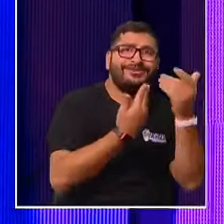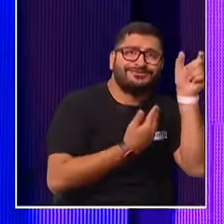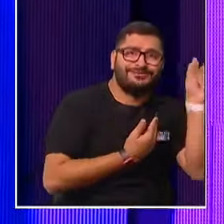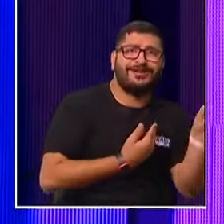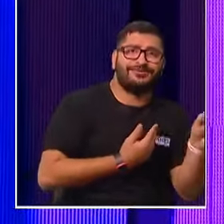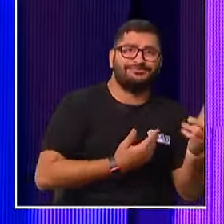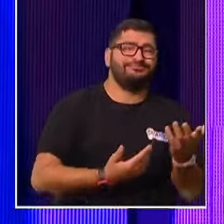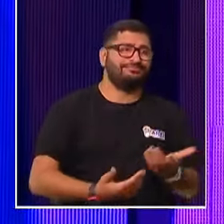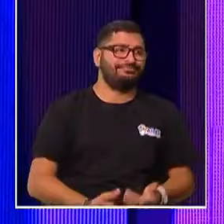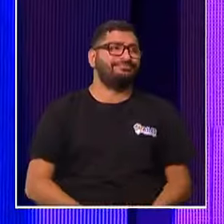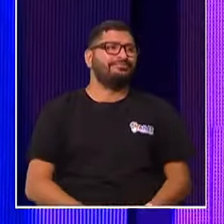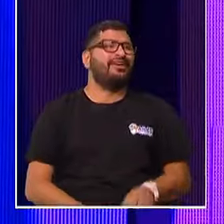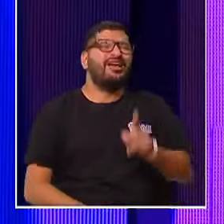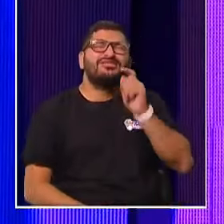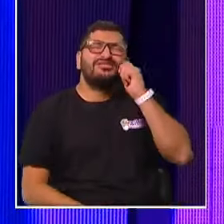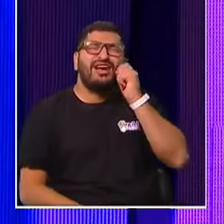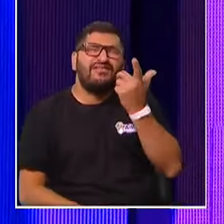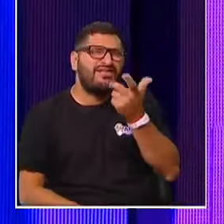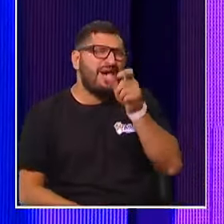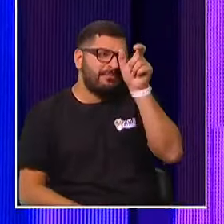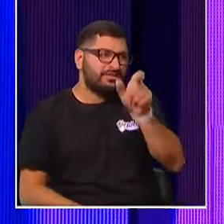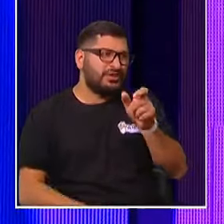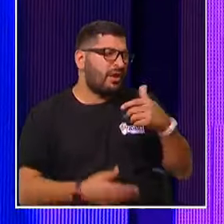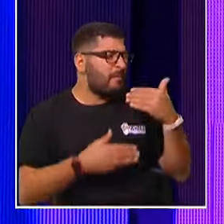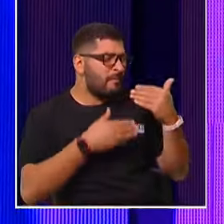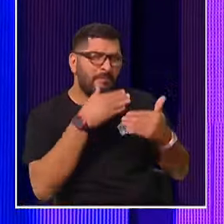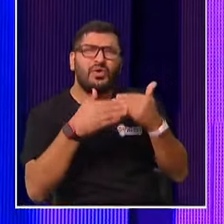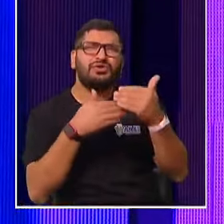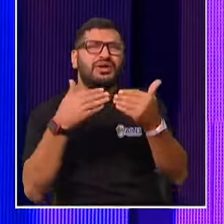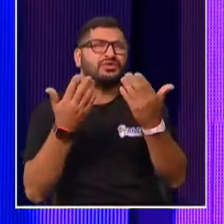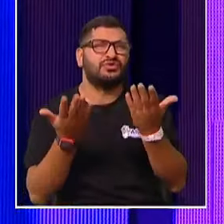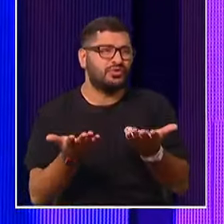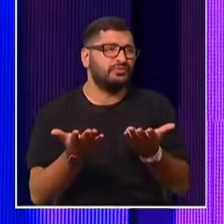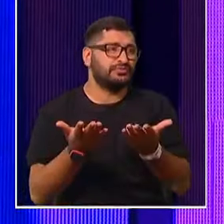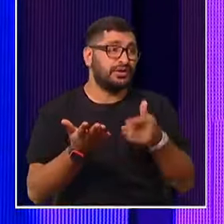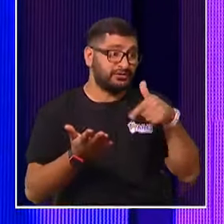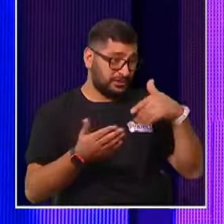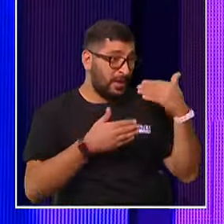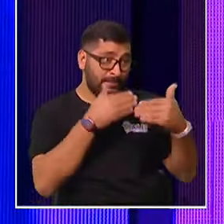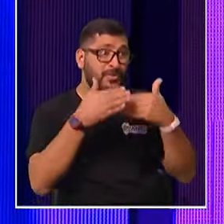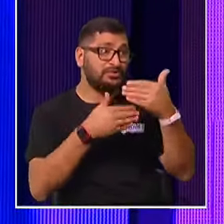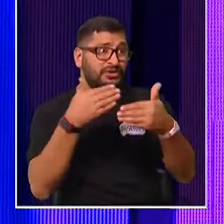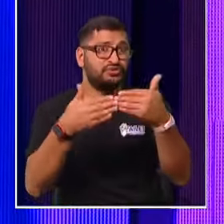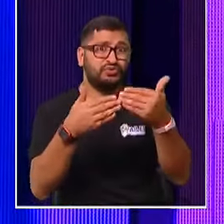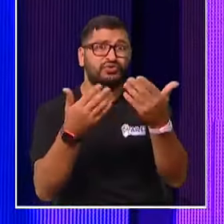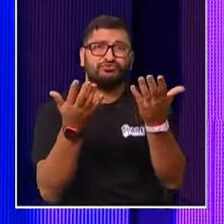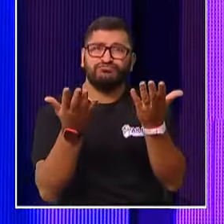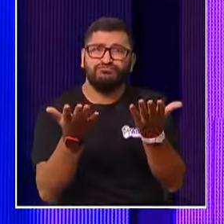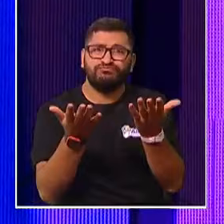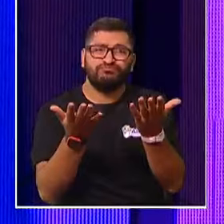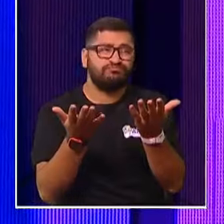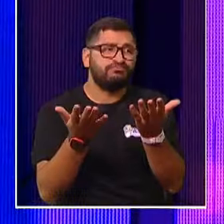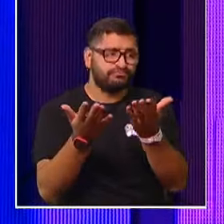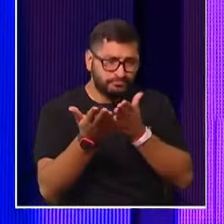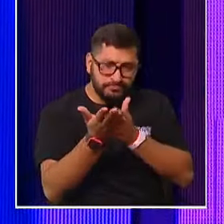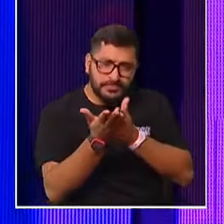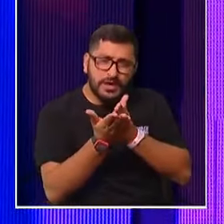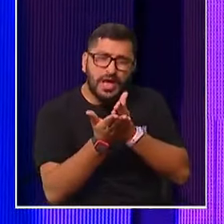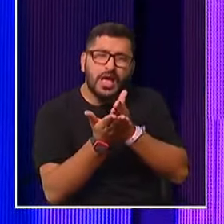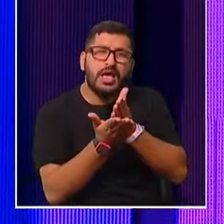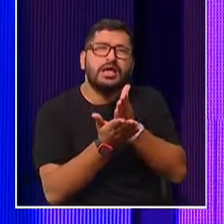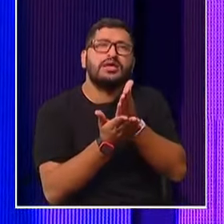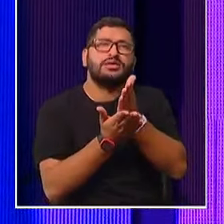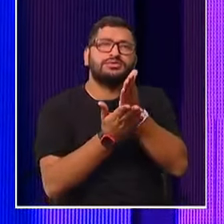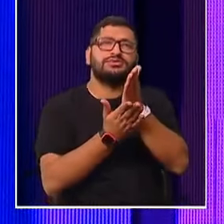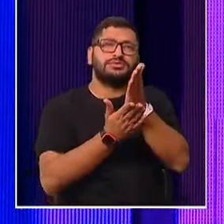¿Qué ha significado para usted este proceso? Porque este es un proceso desde que comienza hasta el día en que usted le